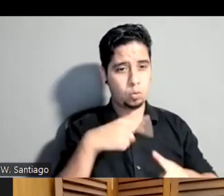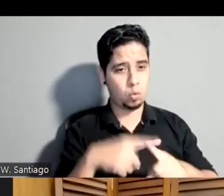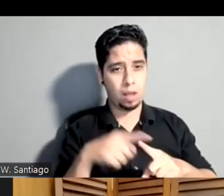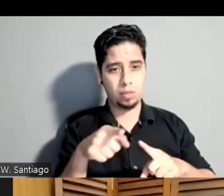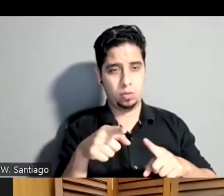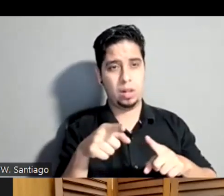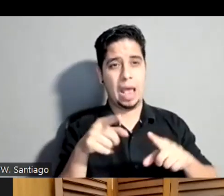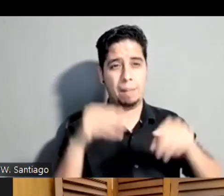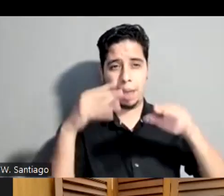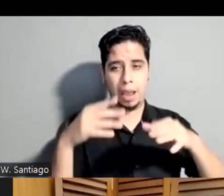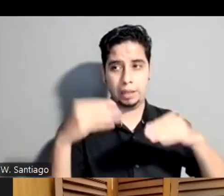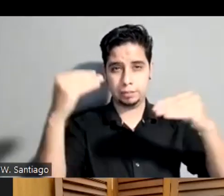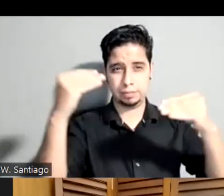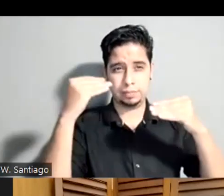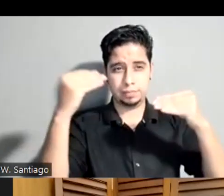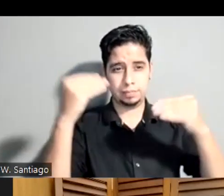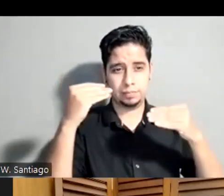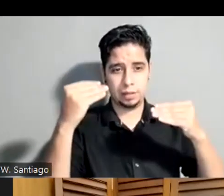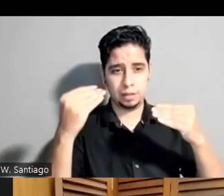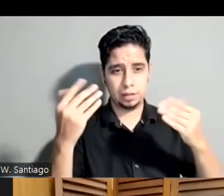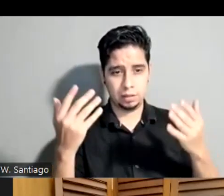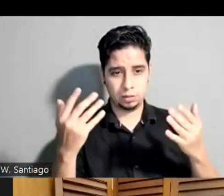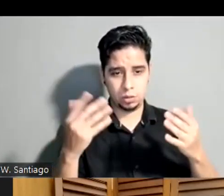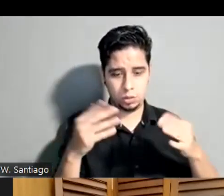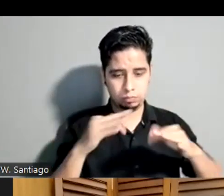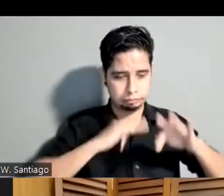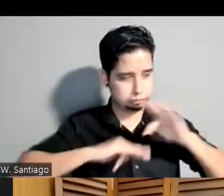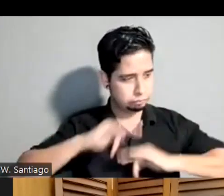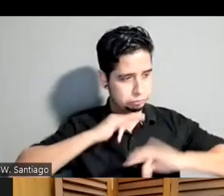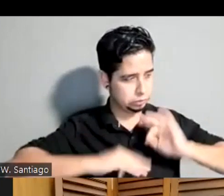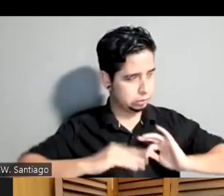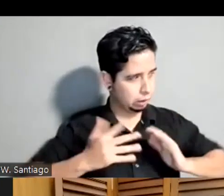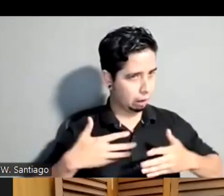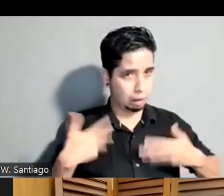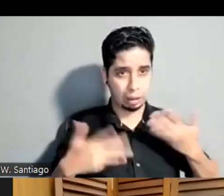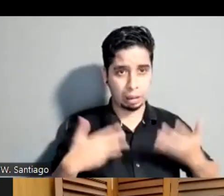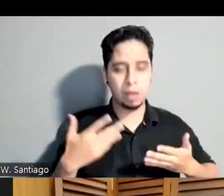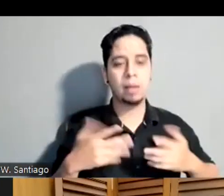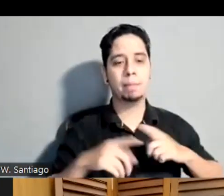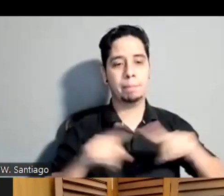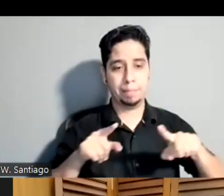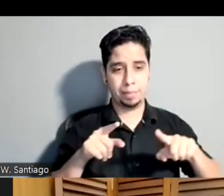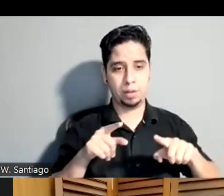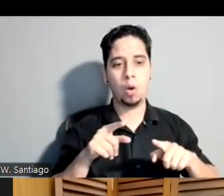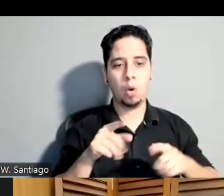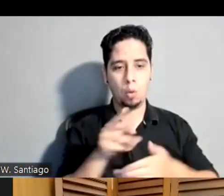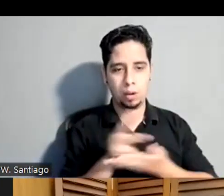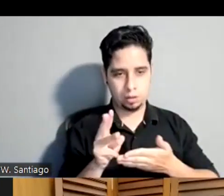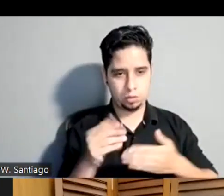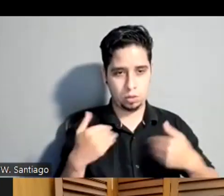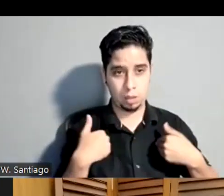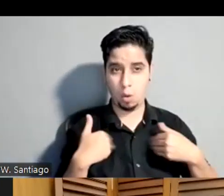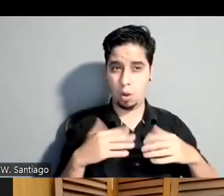los pasos. Ajá. Pues decía, yo llegué hasta a frustrarme, pero hubo un fin de semana que Roberto nos dio libre.